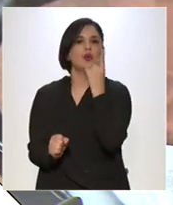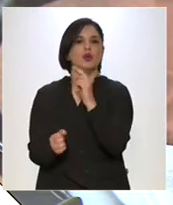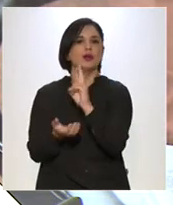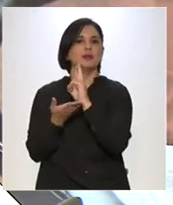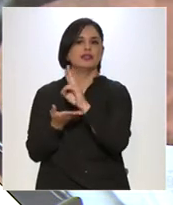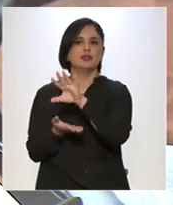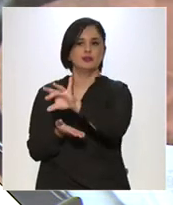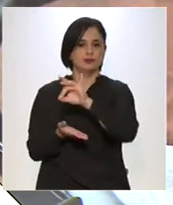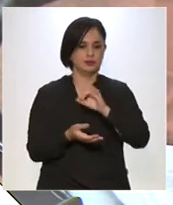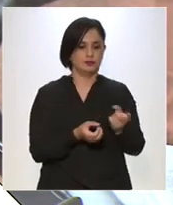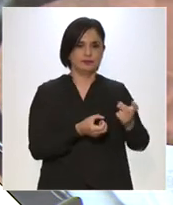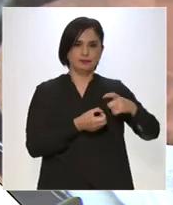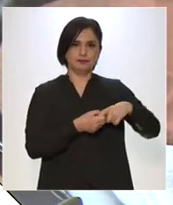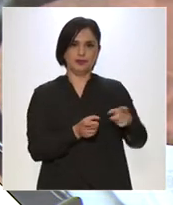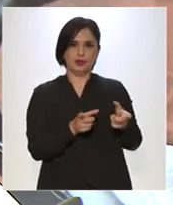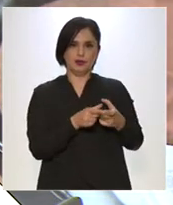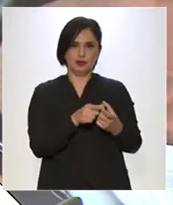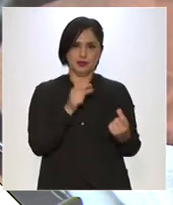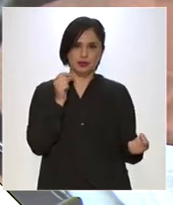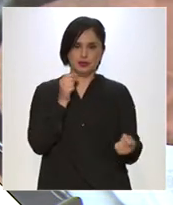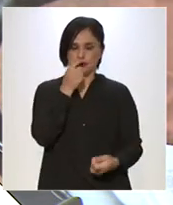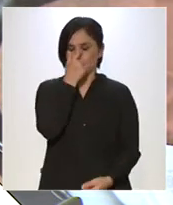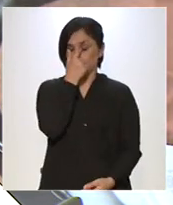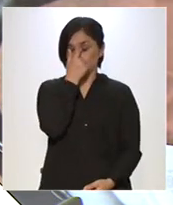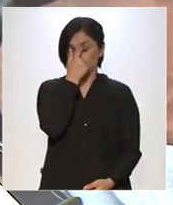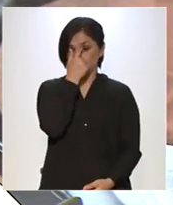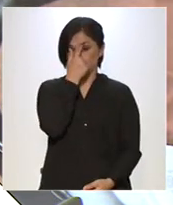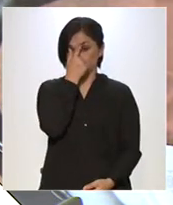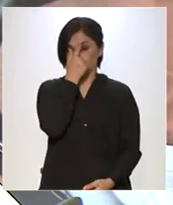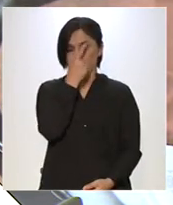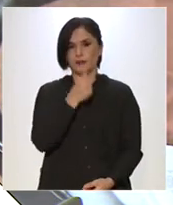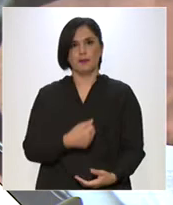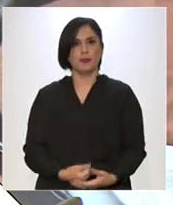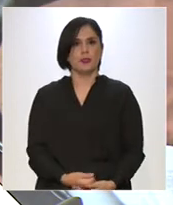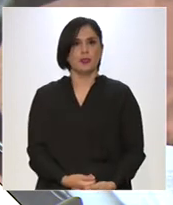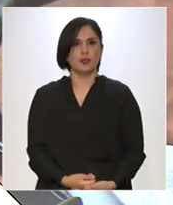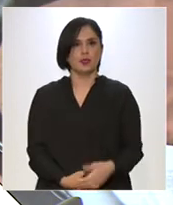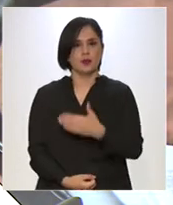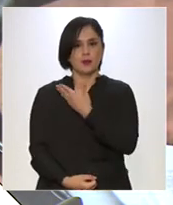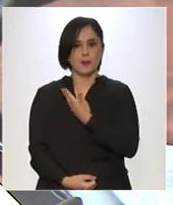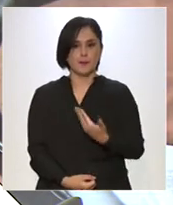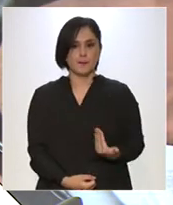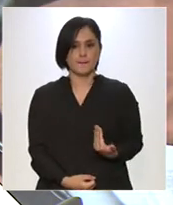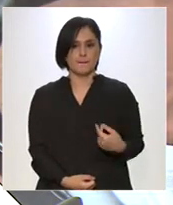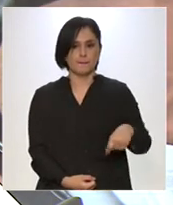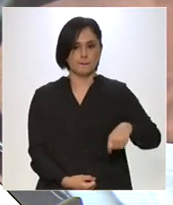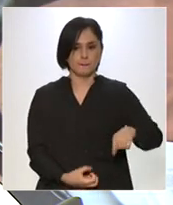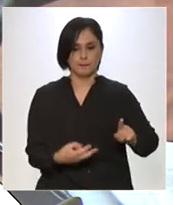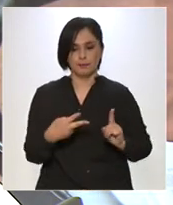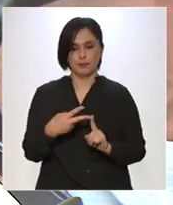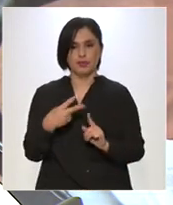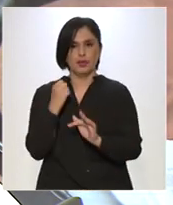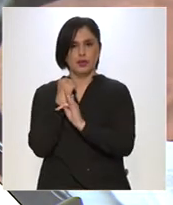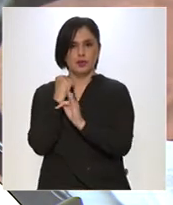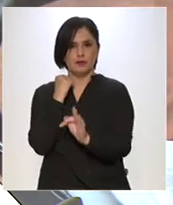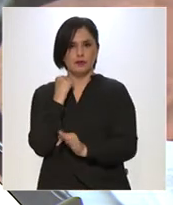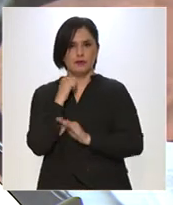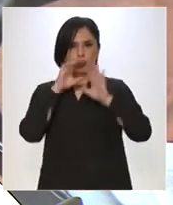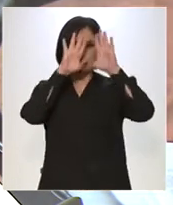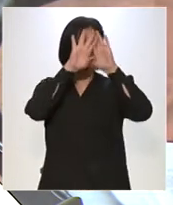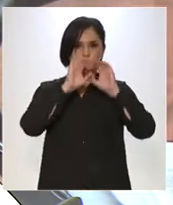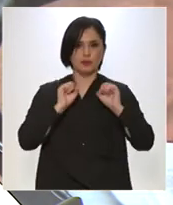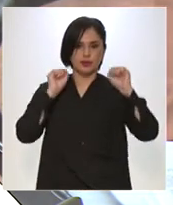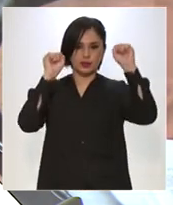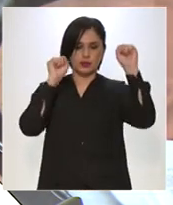representante que integrará la Comisión Nacional. Esos órganos son la presidenta del Senado, el fiscal nacional del Ministerio